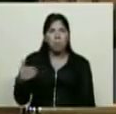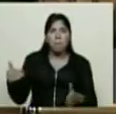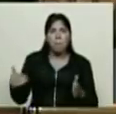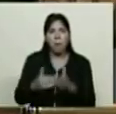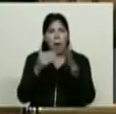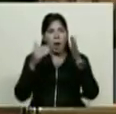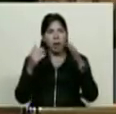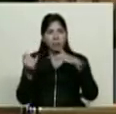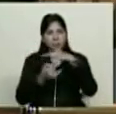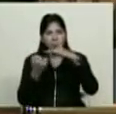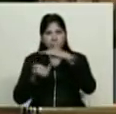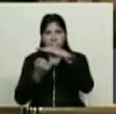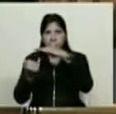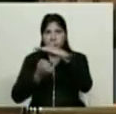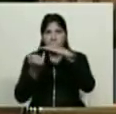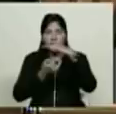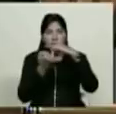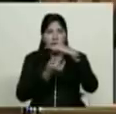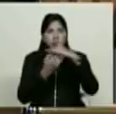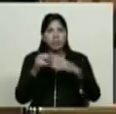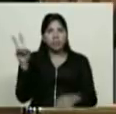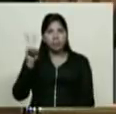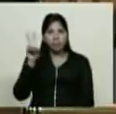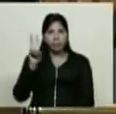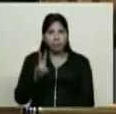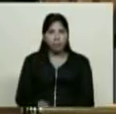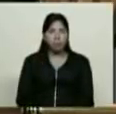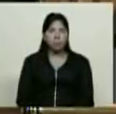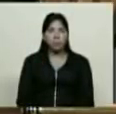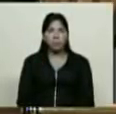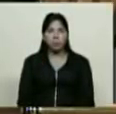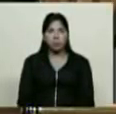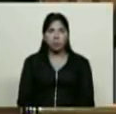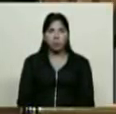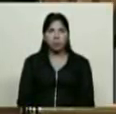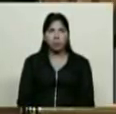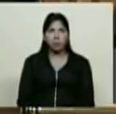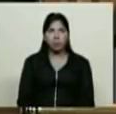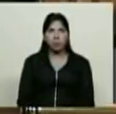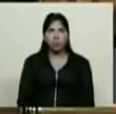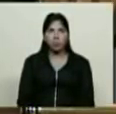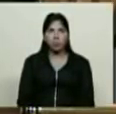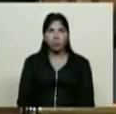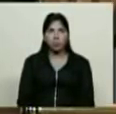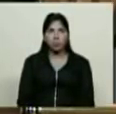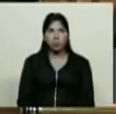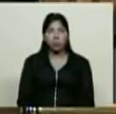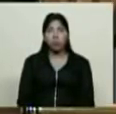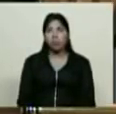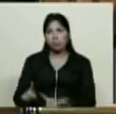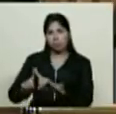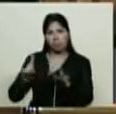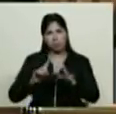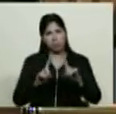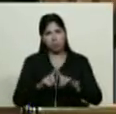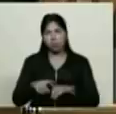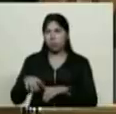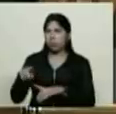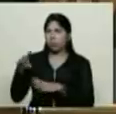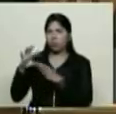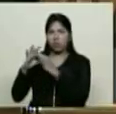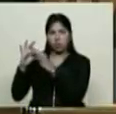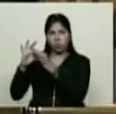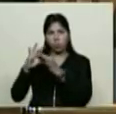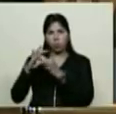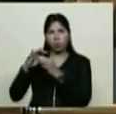la institucionalidad venezolana. Estas afirmaciones de los altos voceros de la Unión Europea